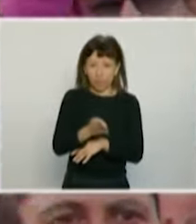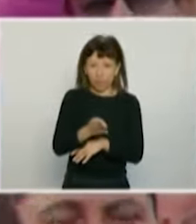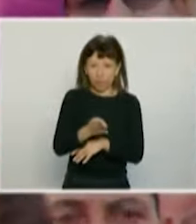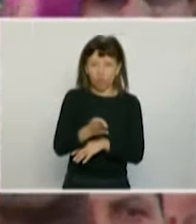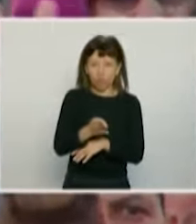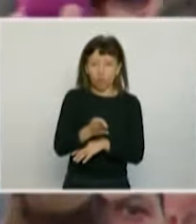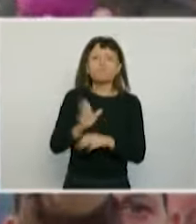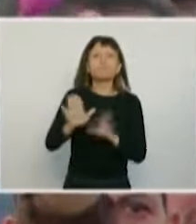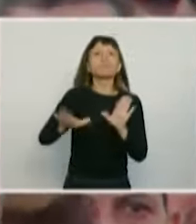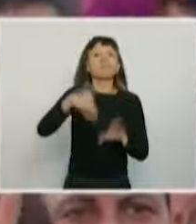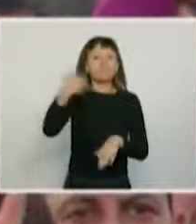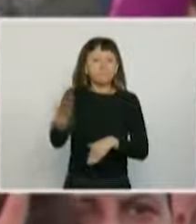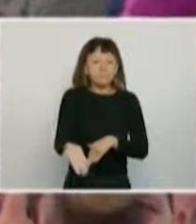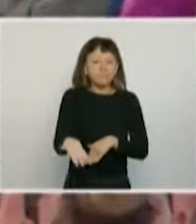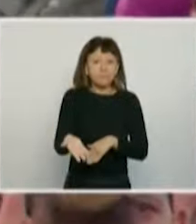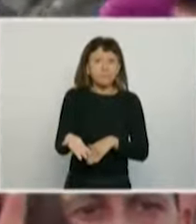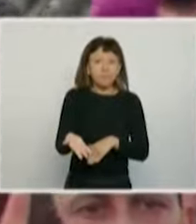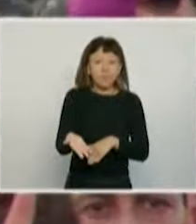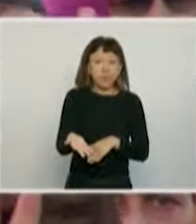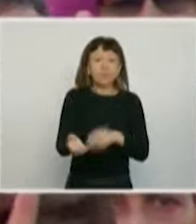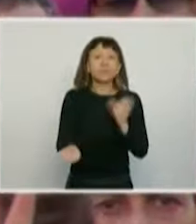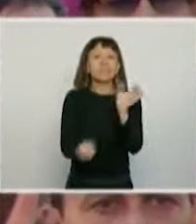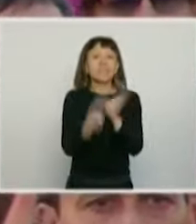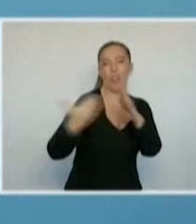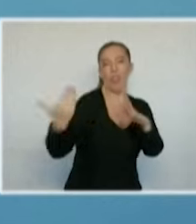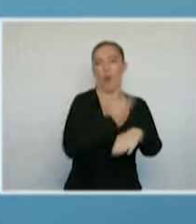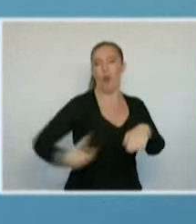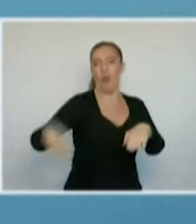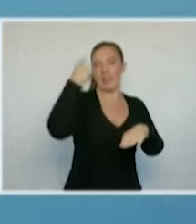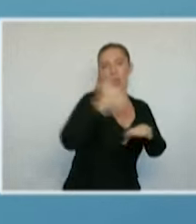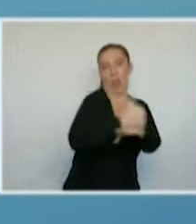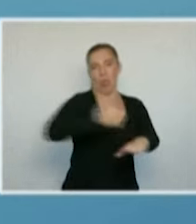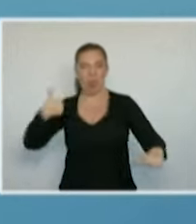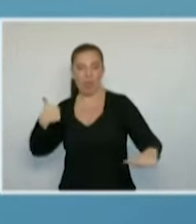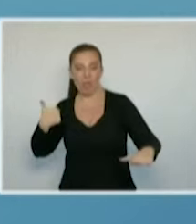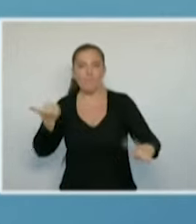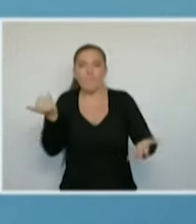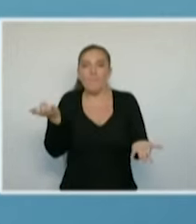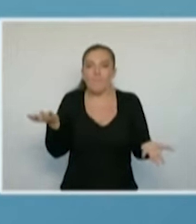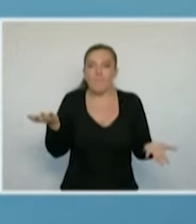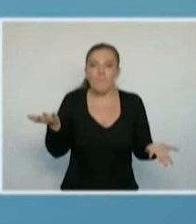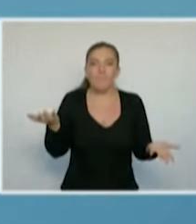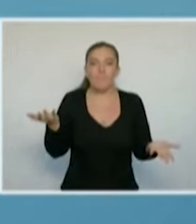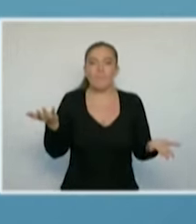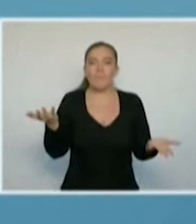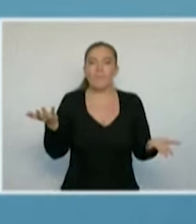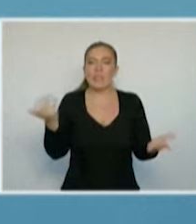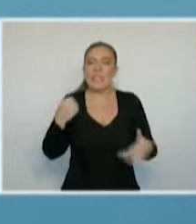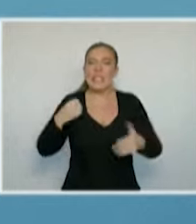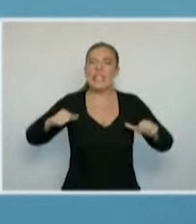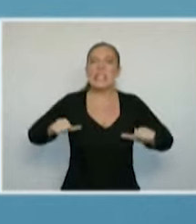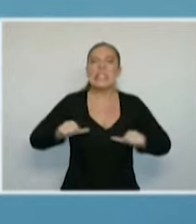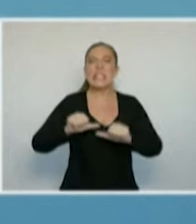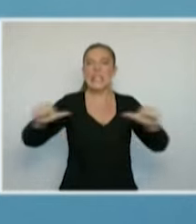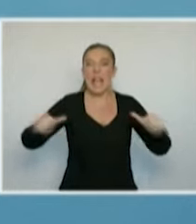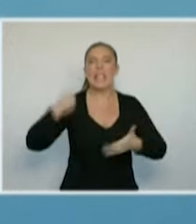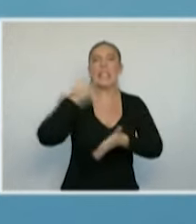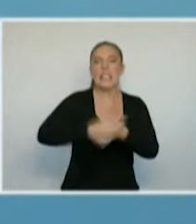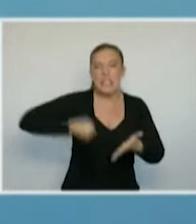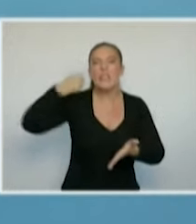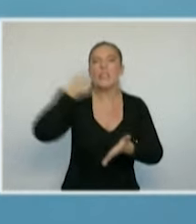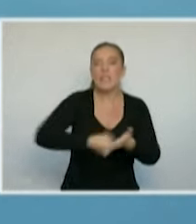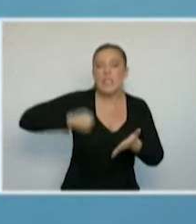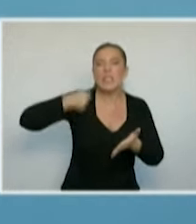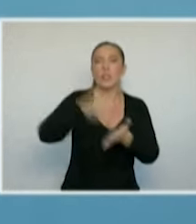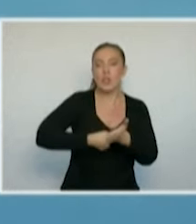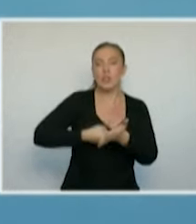2019 a 2023, reapareció en un acto por la inauguración de un microestadio que lleva el nombre de su fallecido esposo, el también expresidente